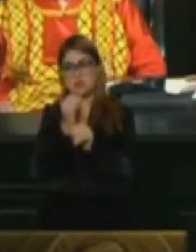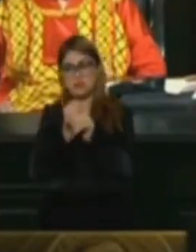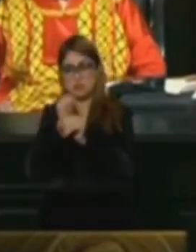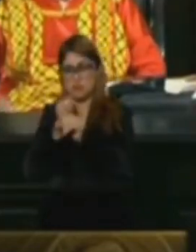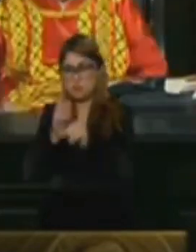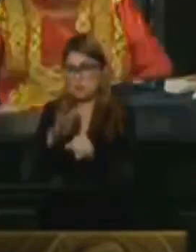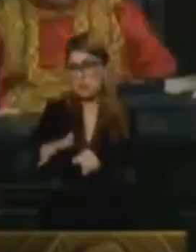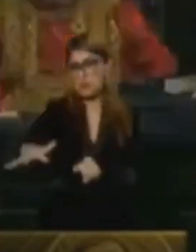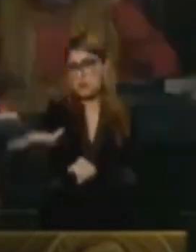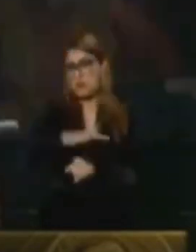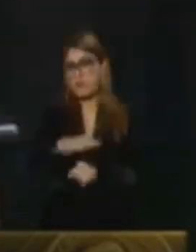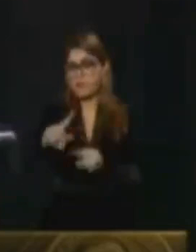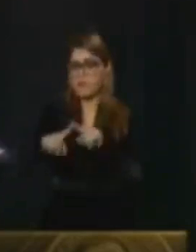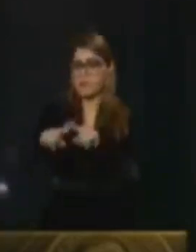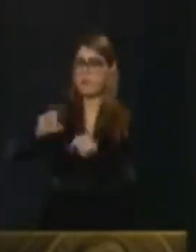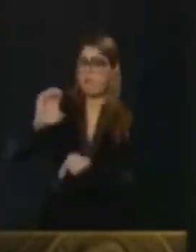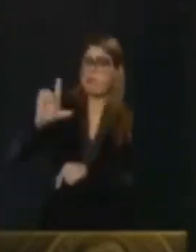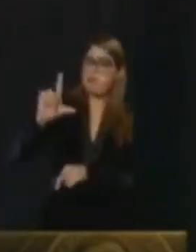Poniatowska Amor.